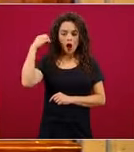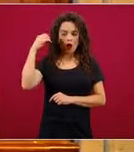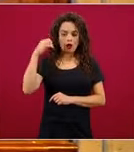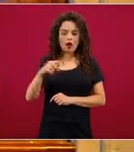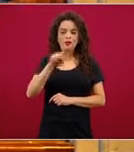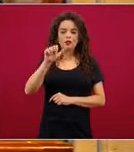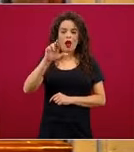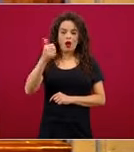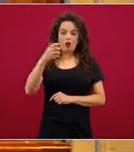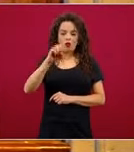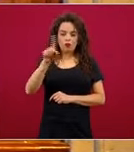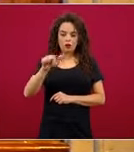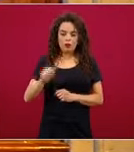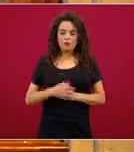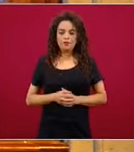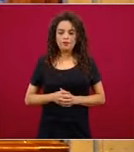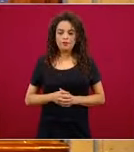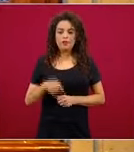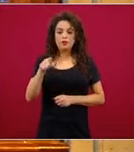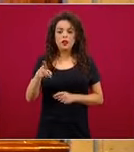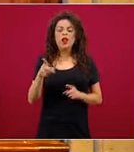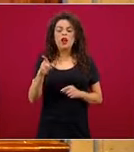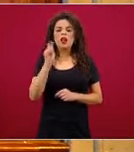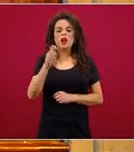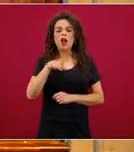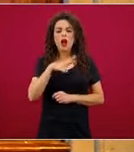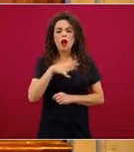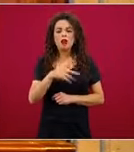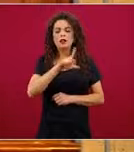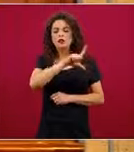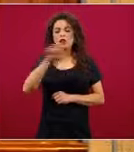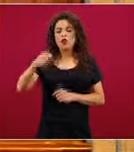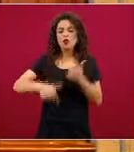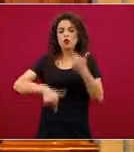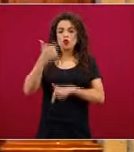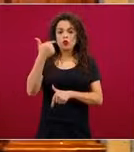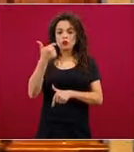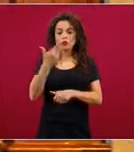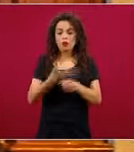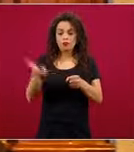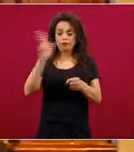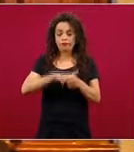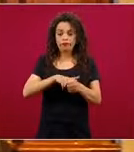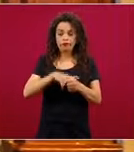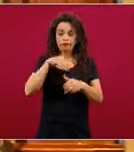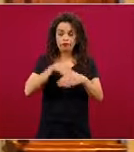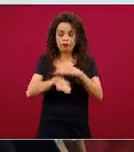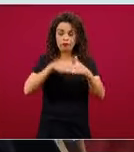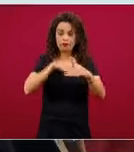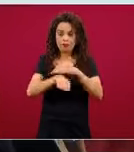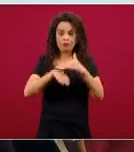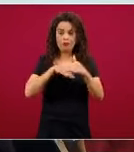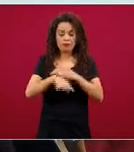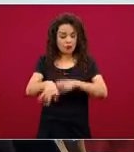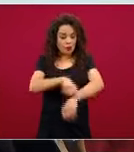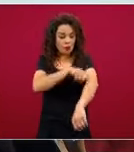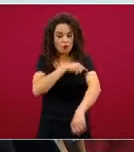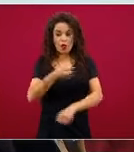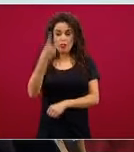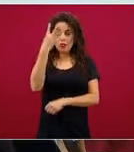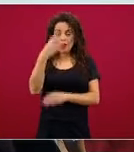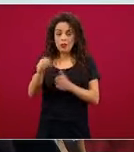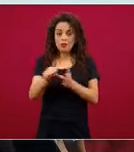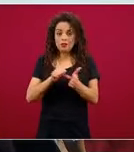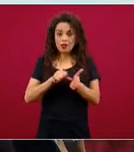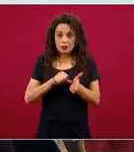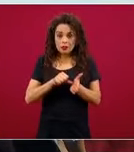Zaragoza, Oaxaca, en donde tuvimos 712 hospitalizaciones a lo largo de 3 meses que se estableció este EMT, que es